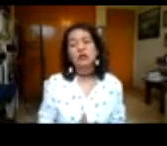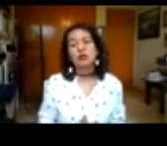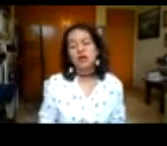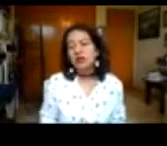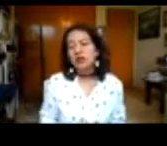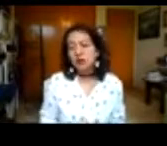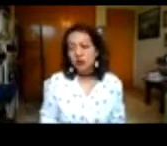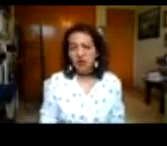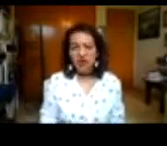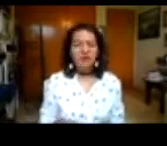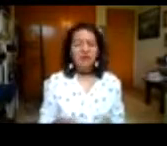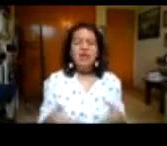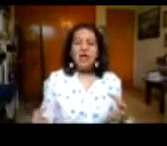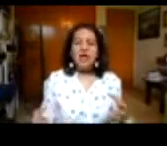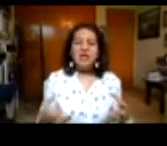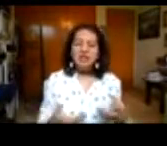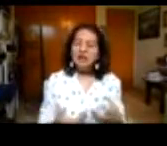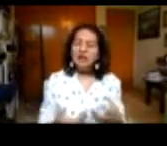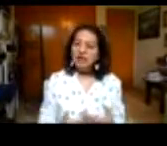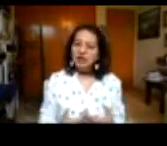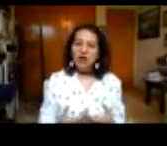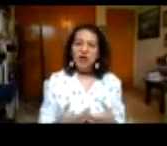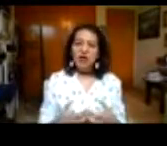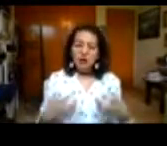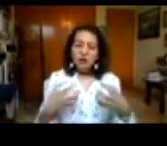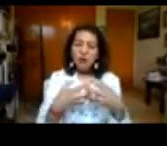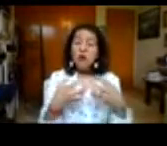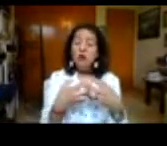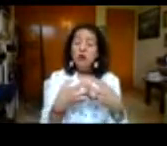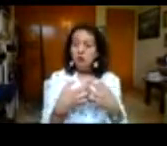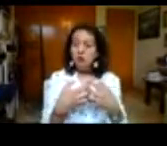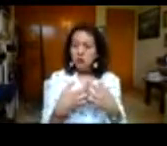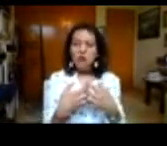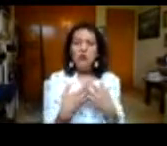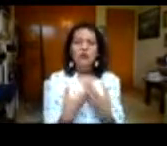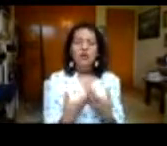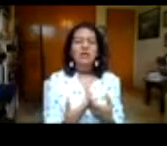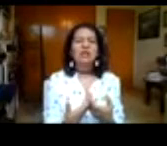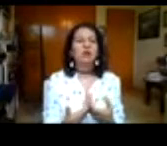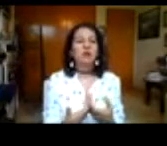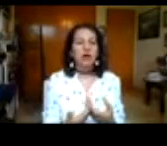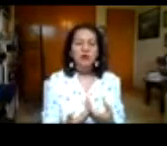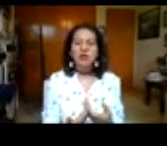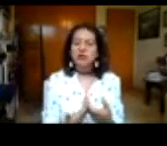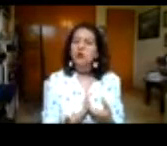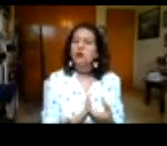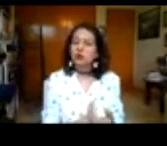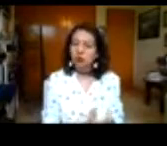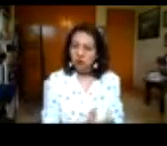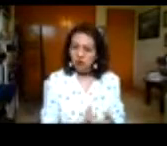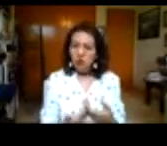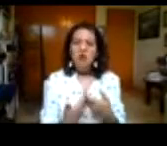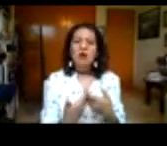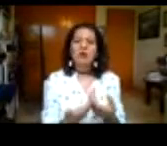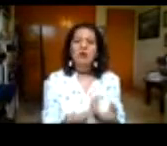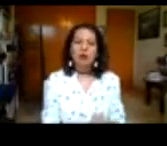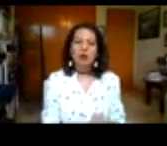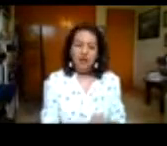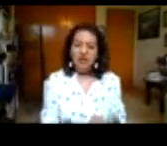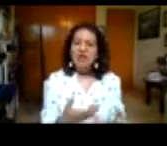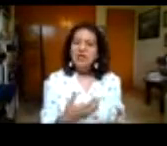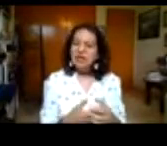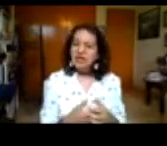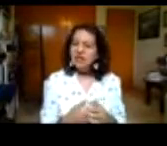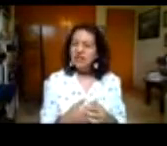necesidades o buscar soluciones. ¿Qué significa co-crear? Justo en conjunto poder articular una solución, una